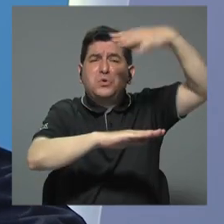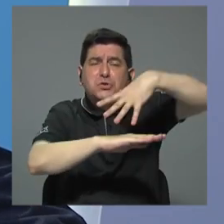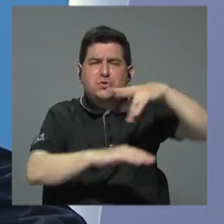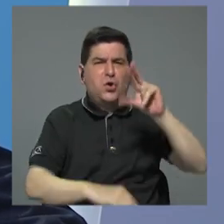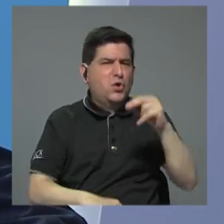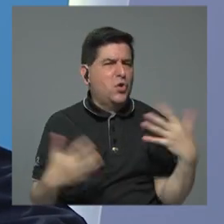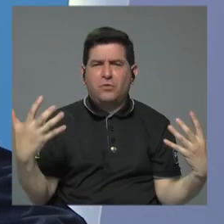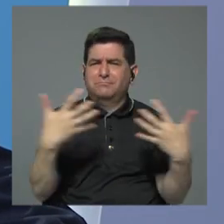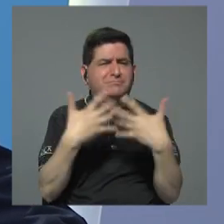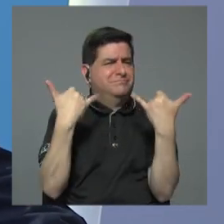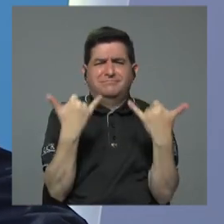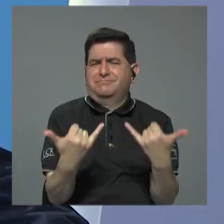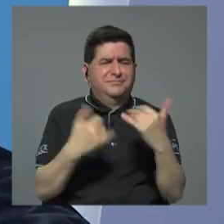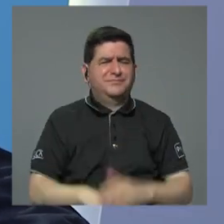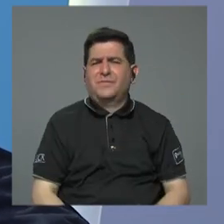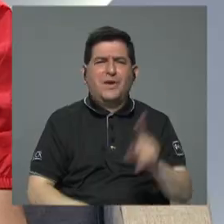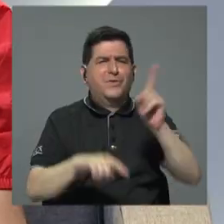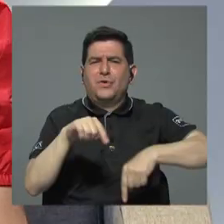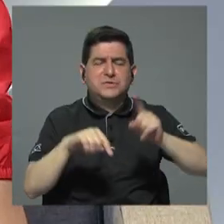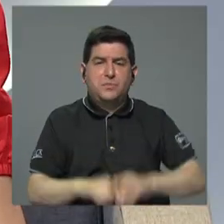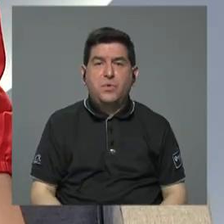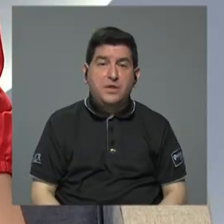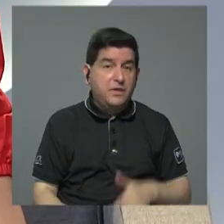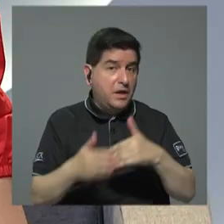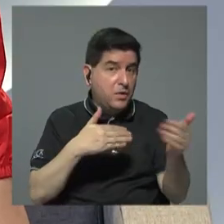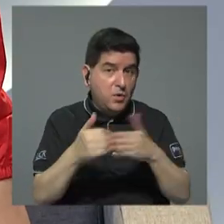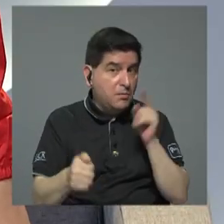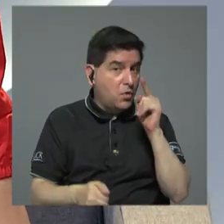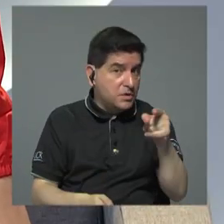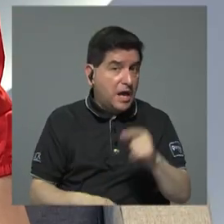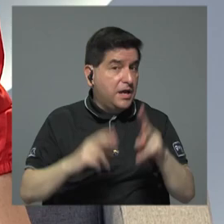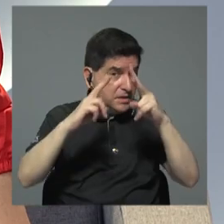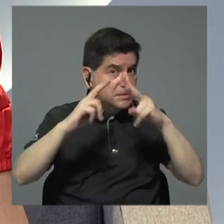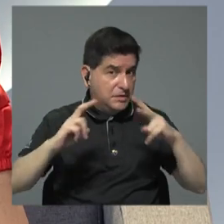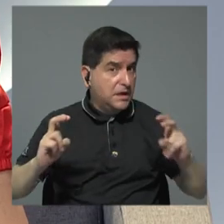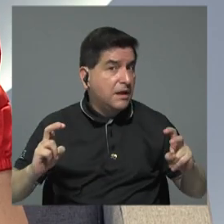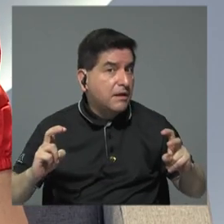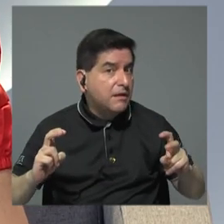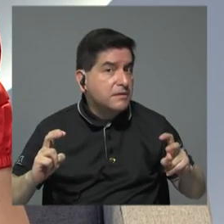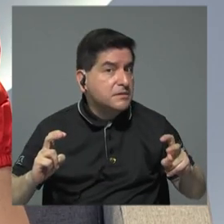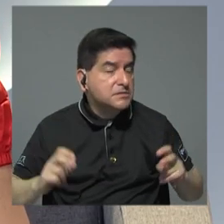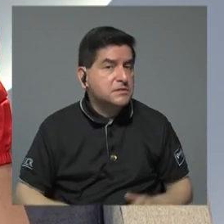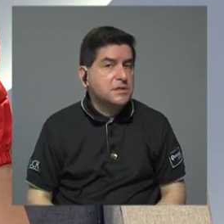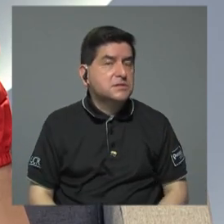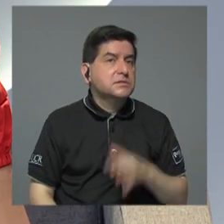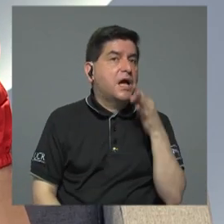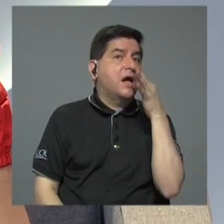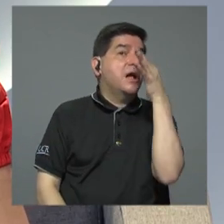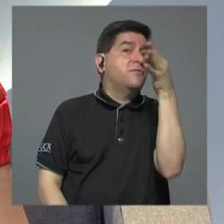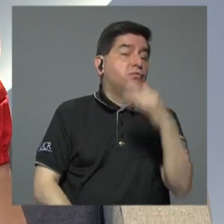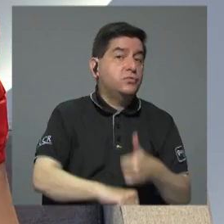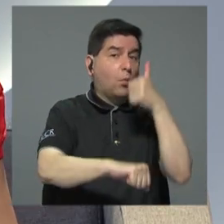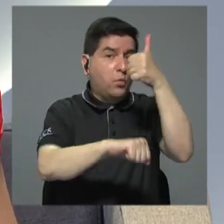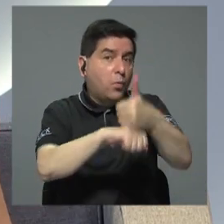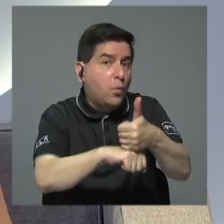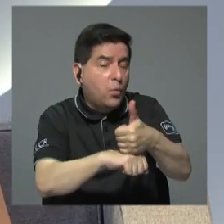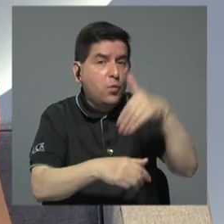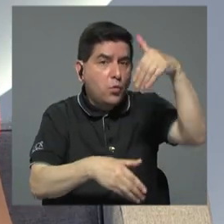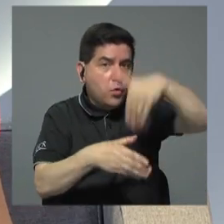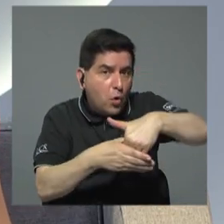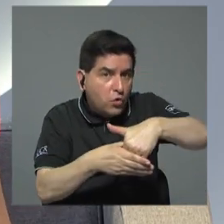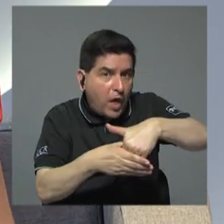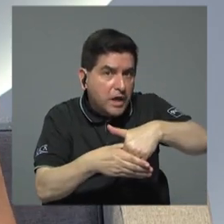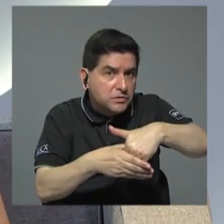es compatible en este momento. O sea, no da. Aunque esa sea, digamos, la lectura, el norte, el rumbo marcado dentro de